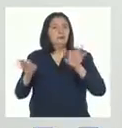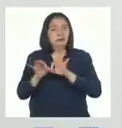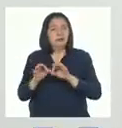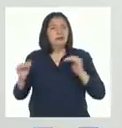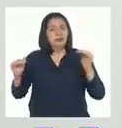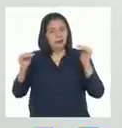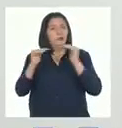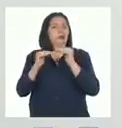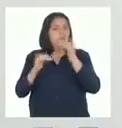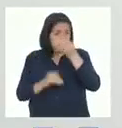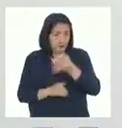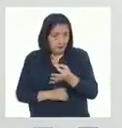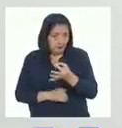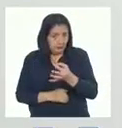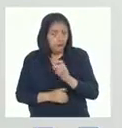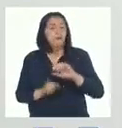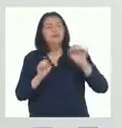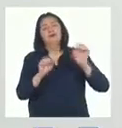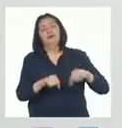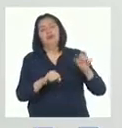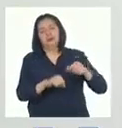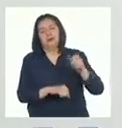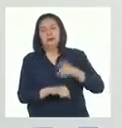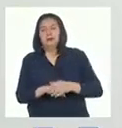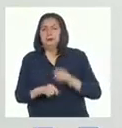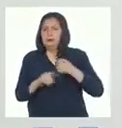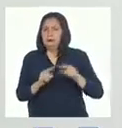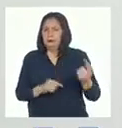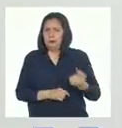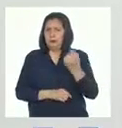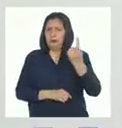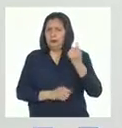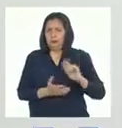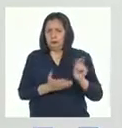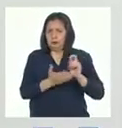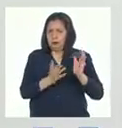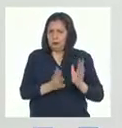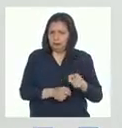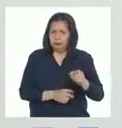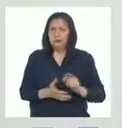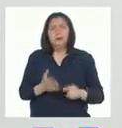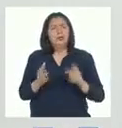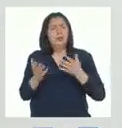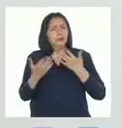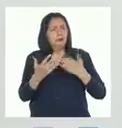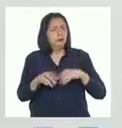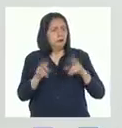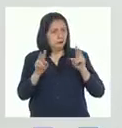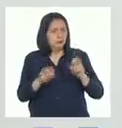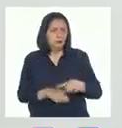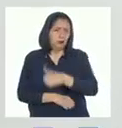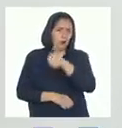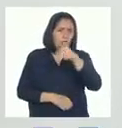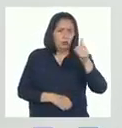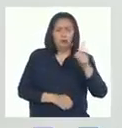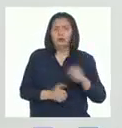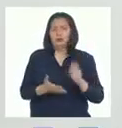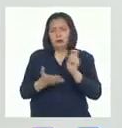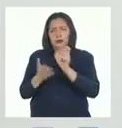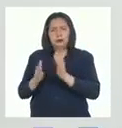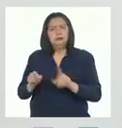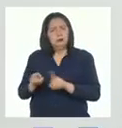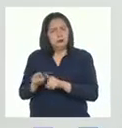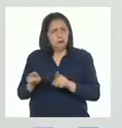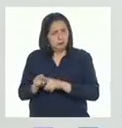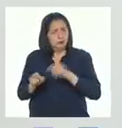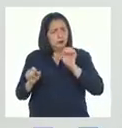importancia de la igualdad, ¿verdad, profesor? Sí, Patricia, pero no es el único autor que trata de estos temas. Existen otros autores que se han